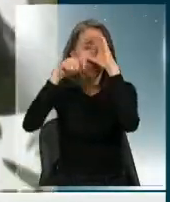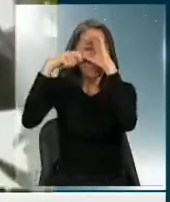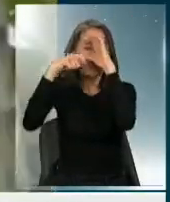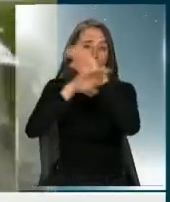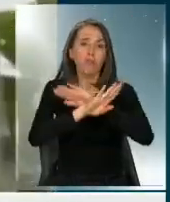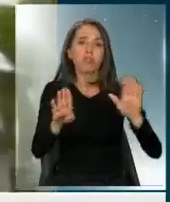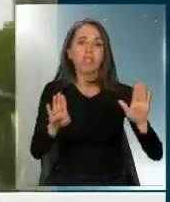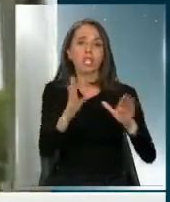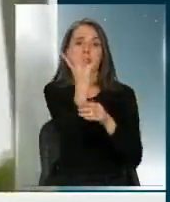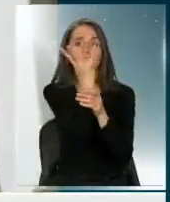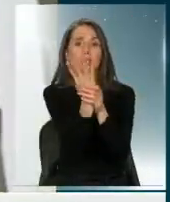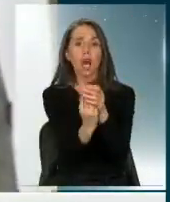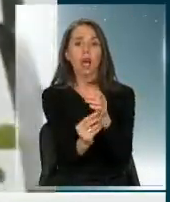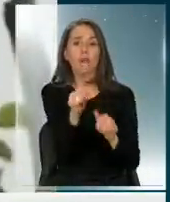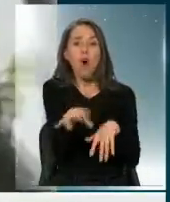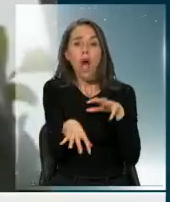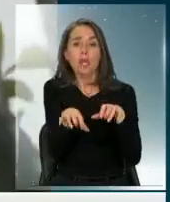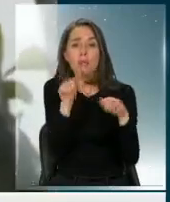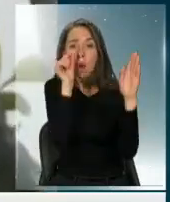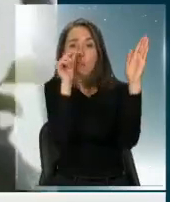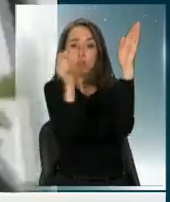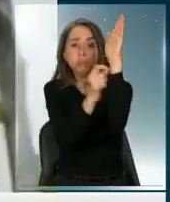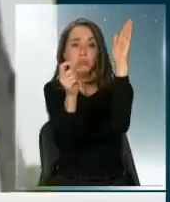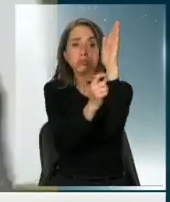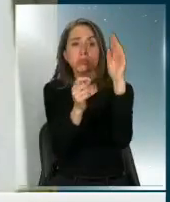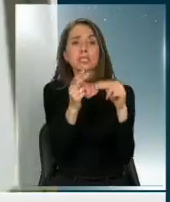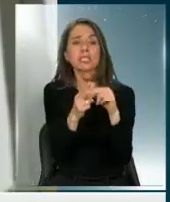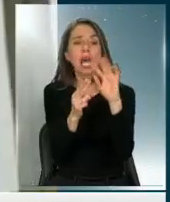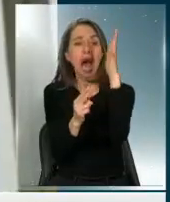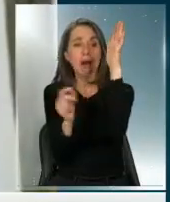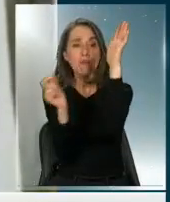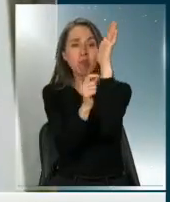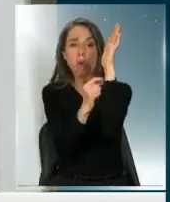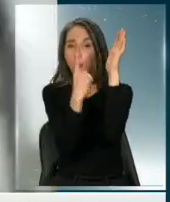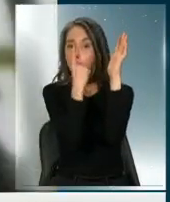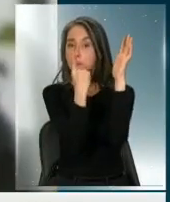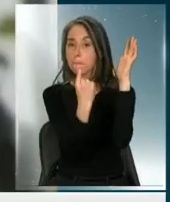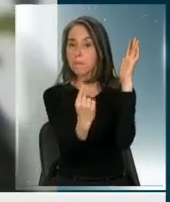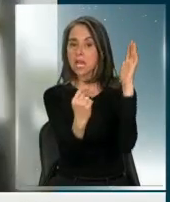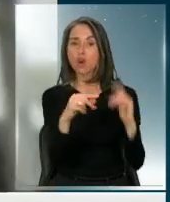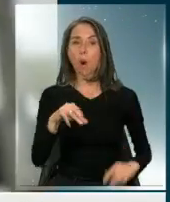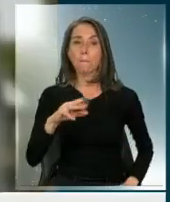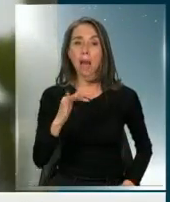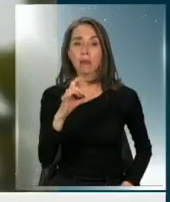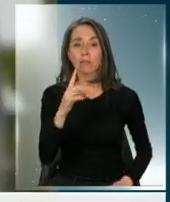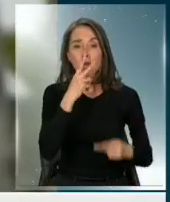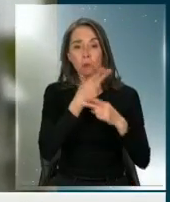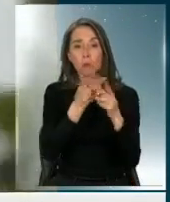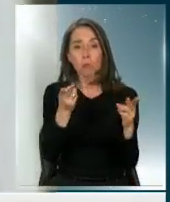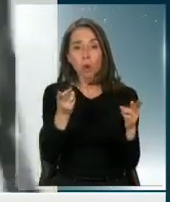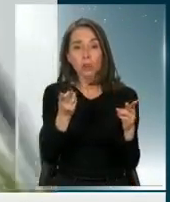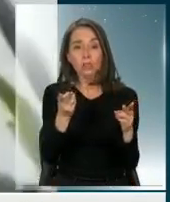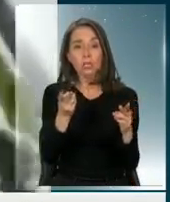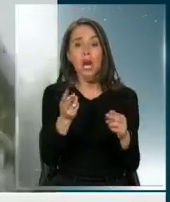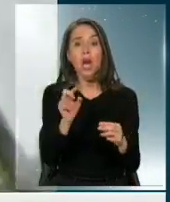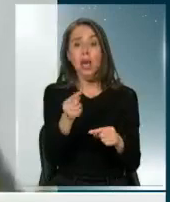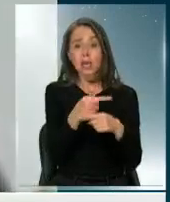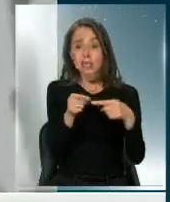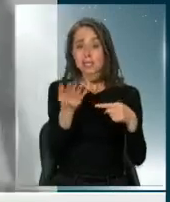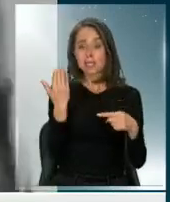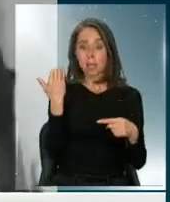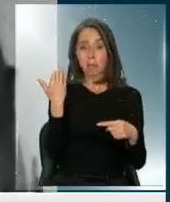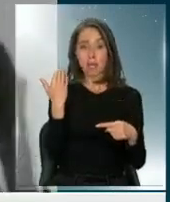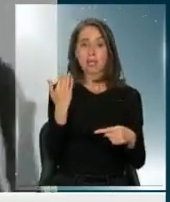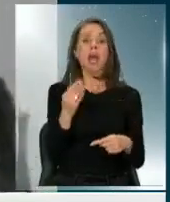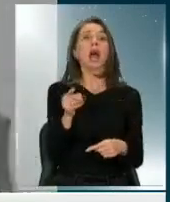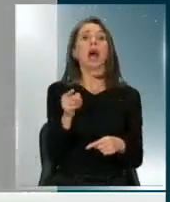imágenes de esta especie. Estamos hablando del Picamaderos pico marfil. Y lo hemos querido mostrar porque durante esta semana el